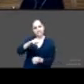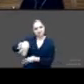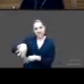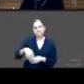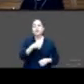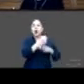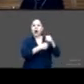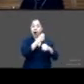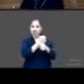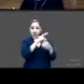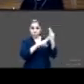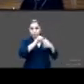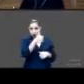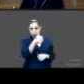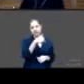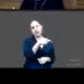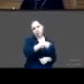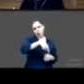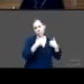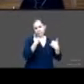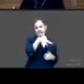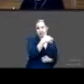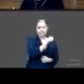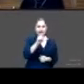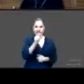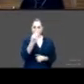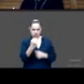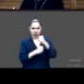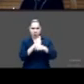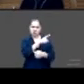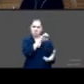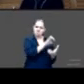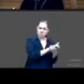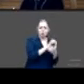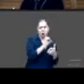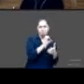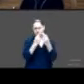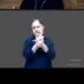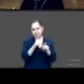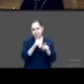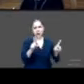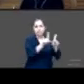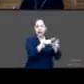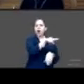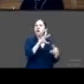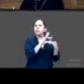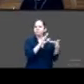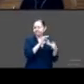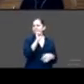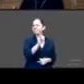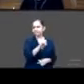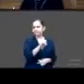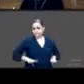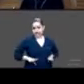las mujeres de 15 a 29 años de edad, casadas o unidas, declaró haber sido objeto de al menos un incidente de violencia por parte de